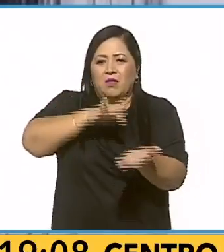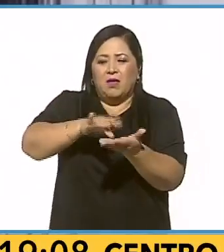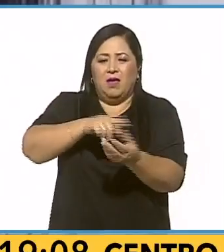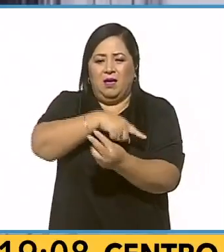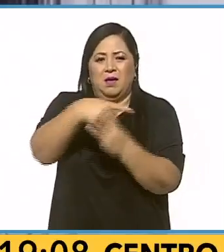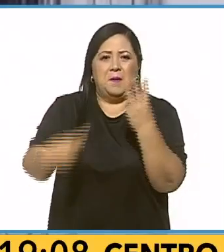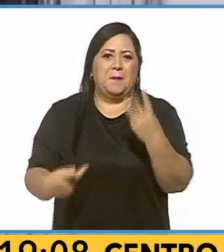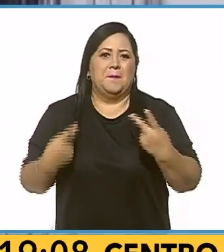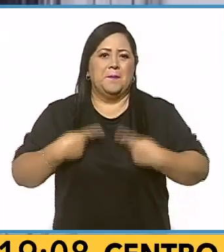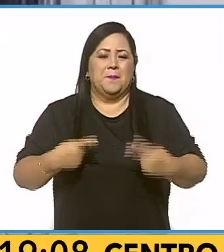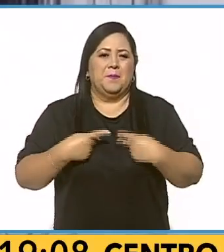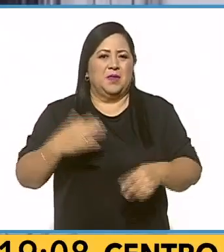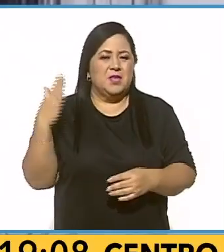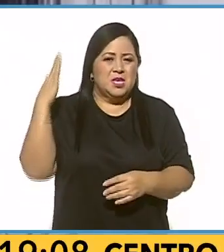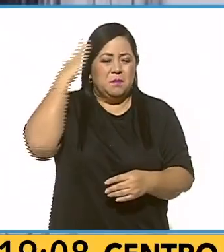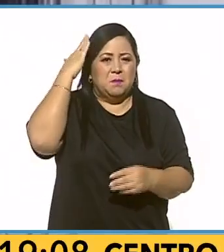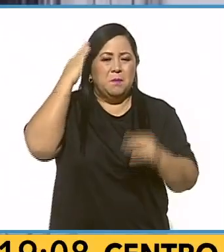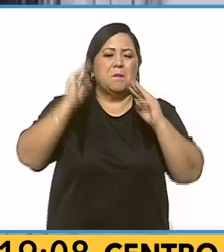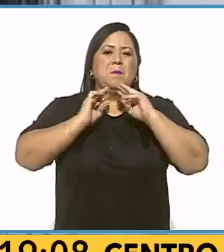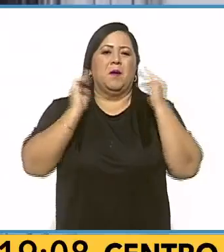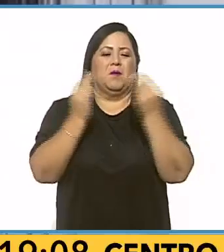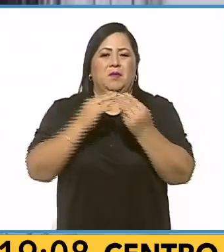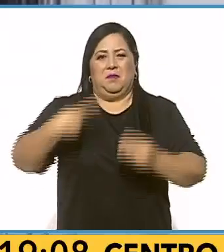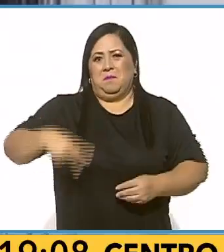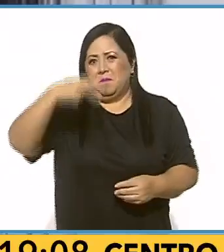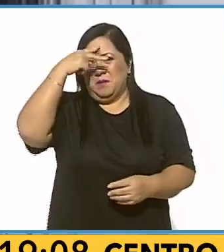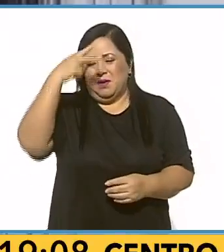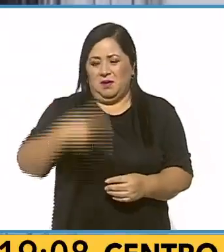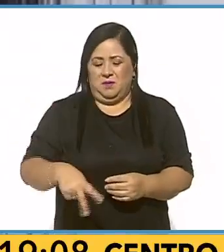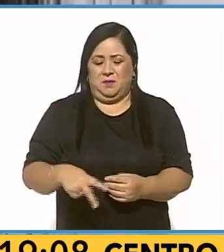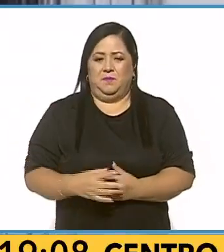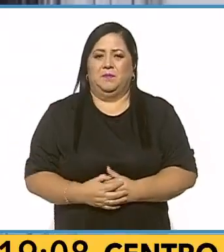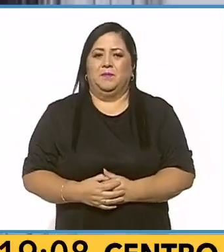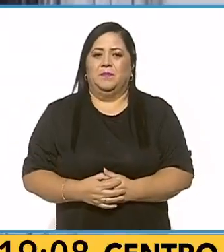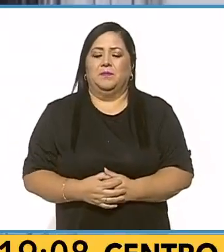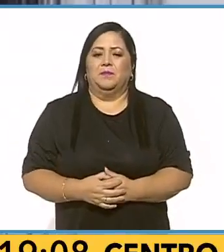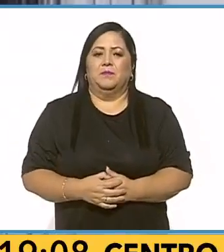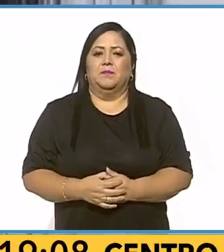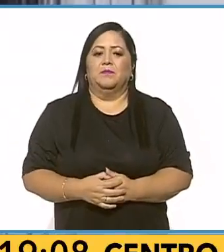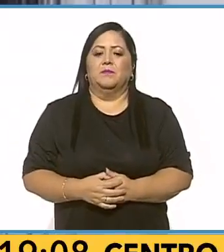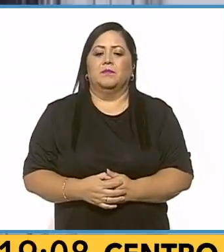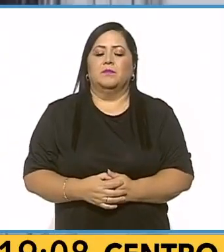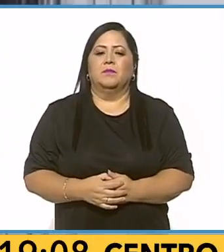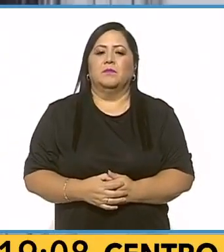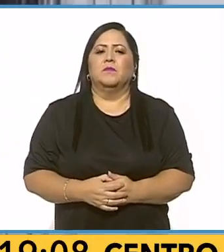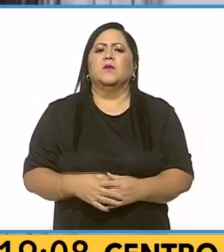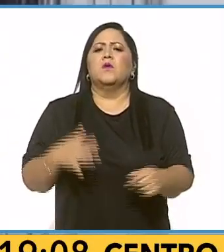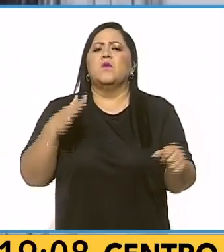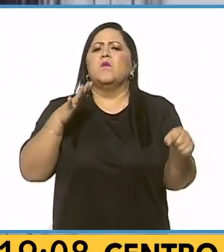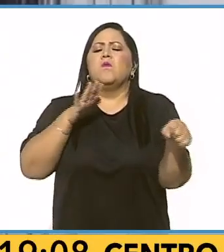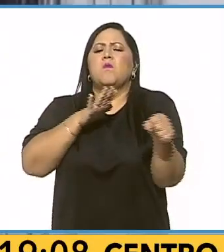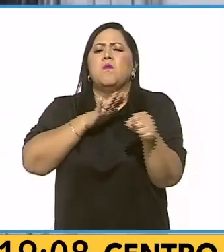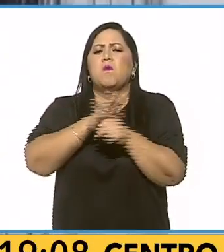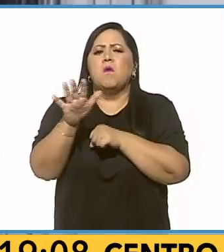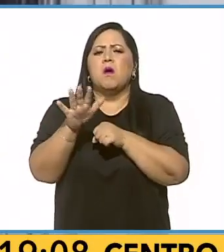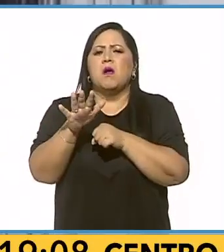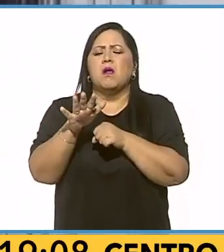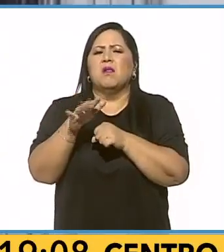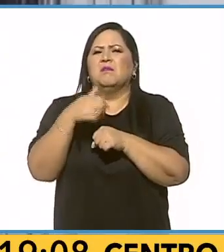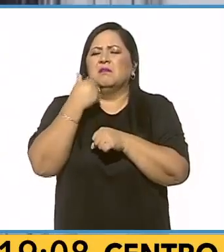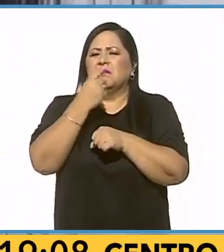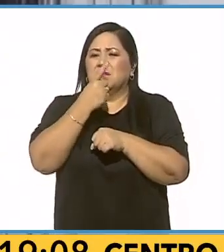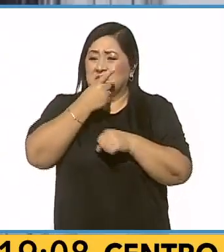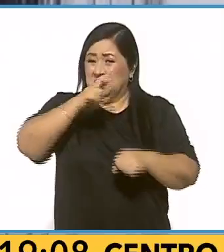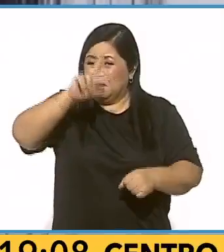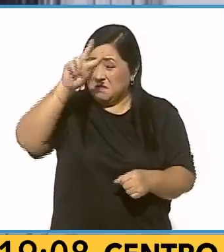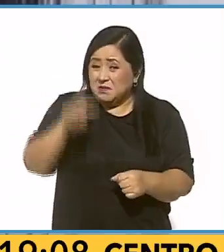estos líderes del narcotráfico en México. ¿Cuáles son los indicios o cuáles son las interpretaciones? Pues es que